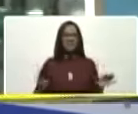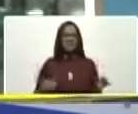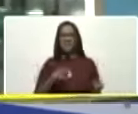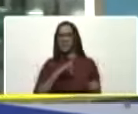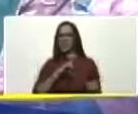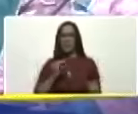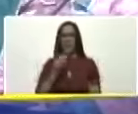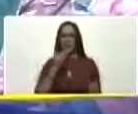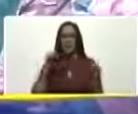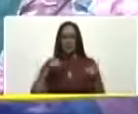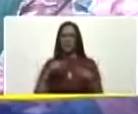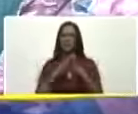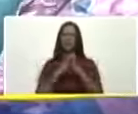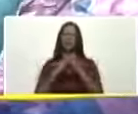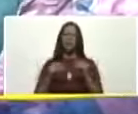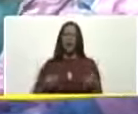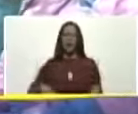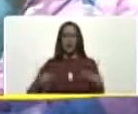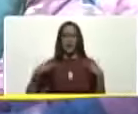toda la vida.